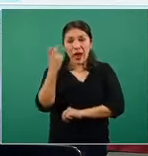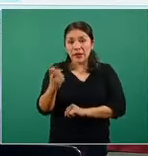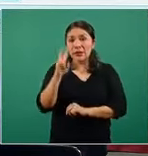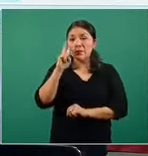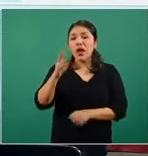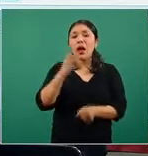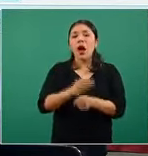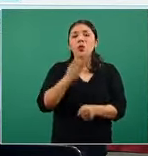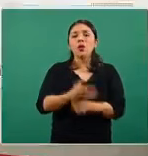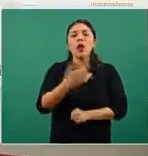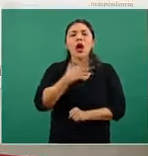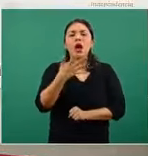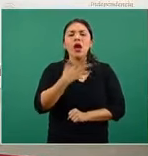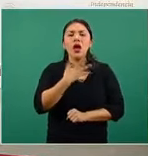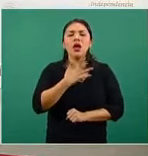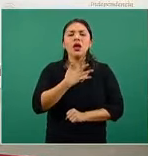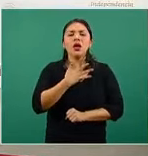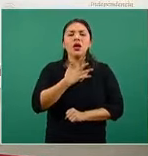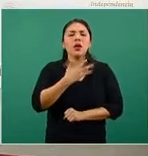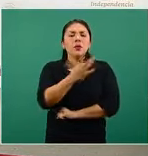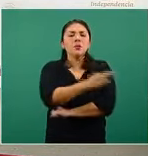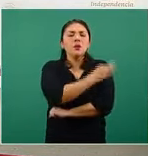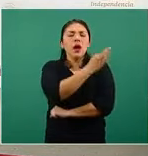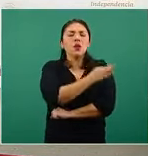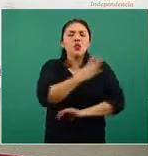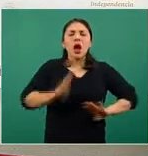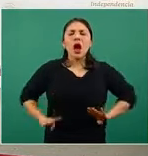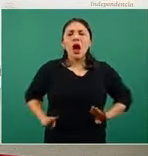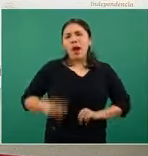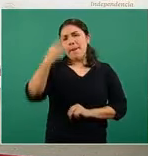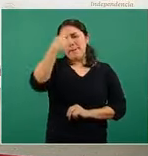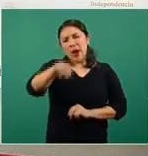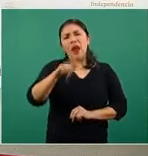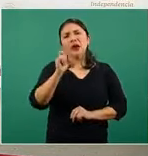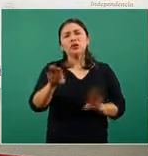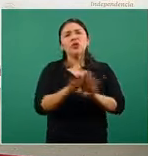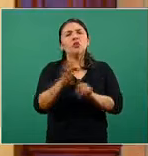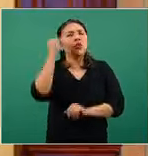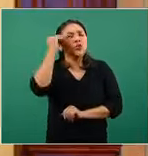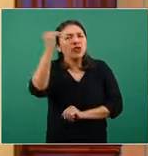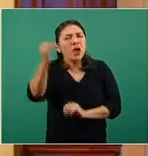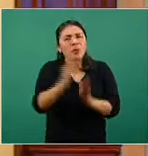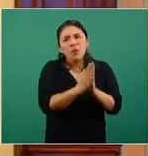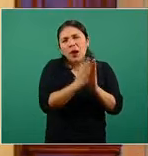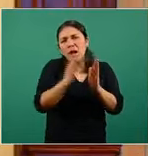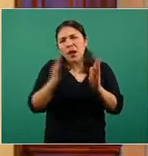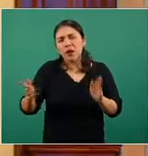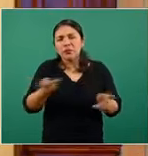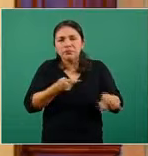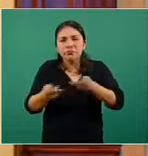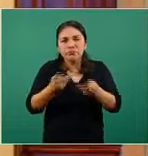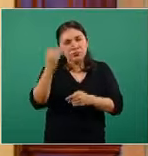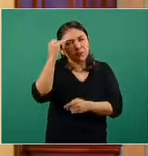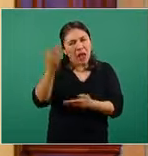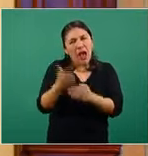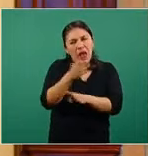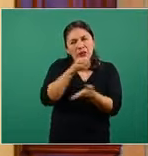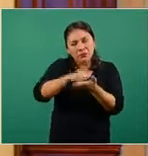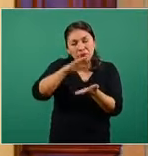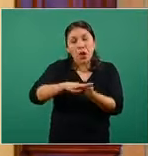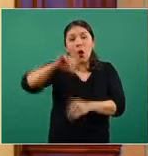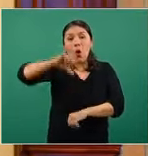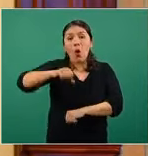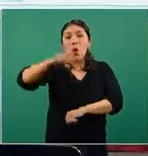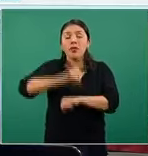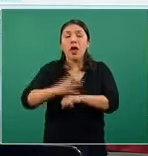caso obviamente las dosis que correspondían en función de la temporalidad ya definida previamente. Y bueno, para el día